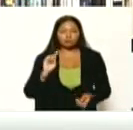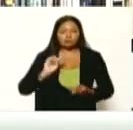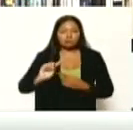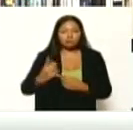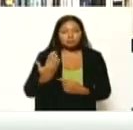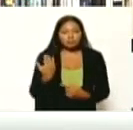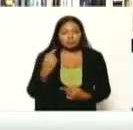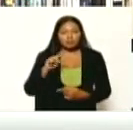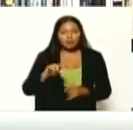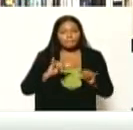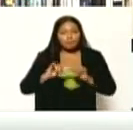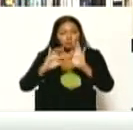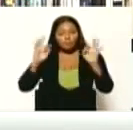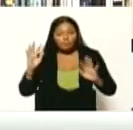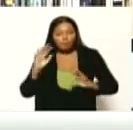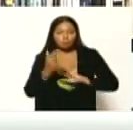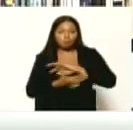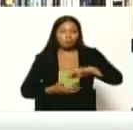pa'lante y para atrás.